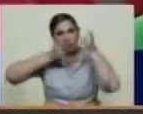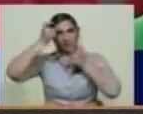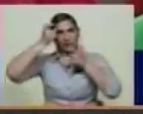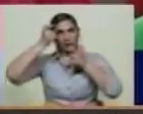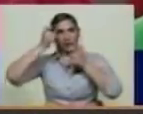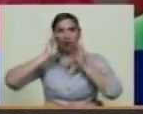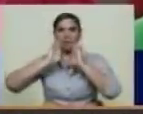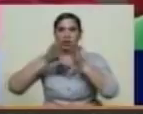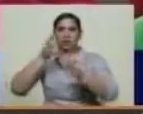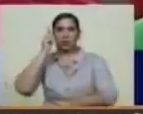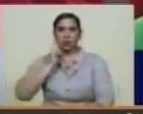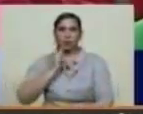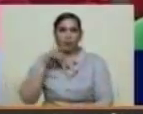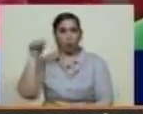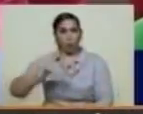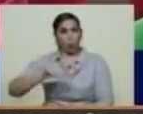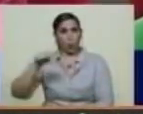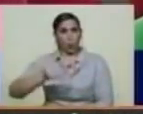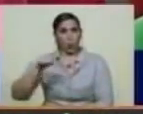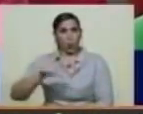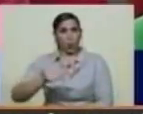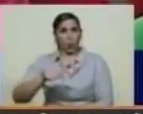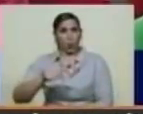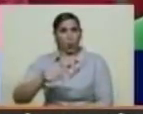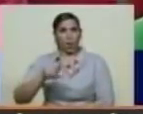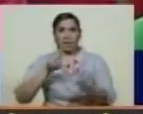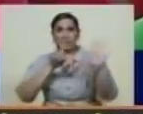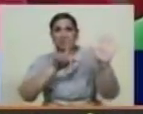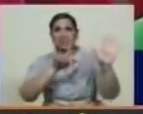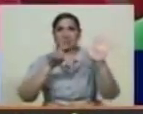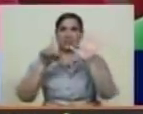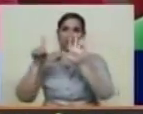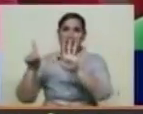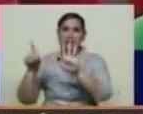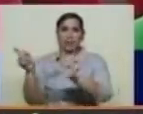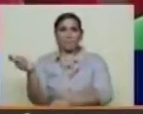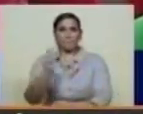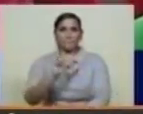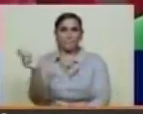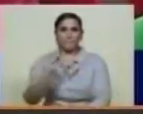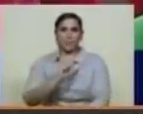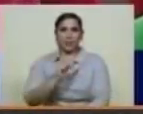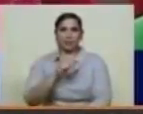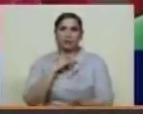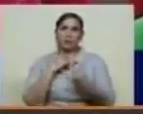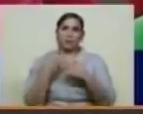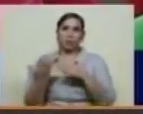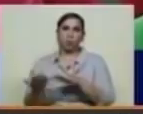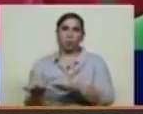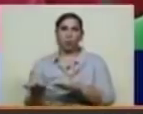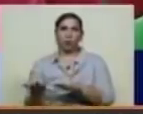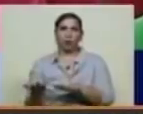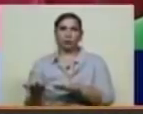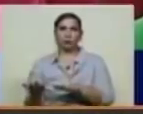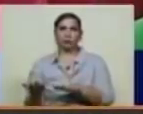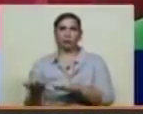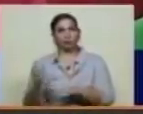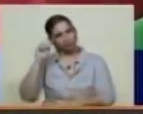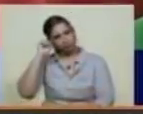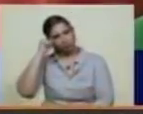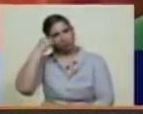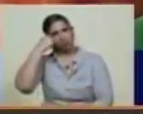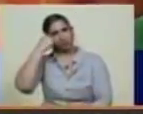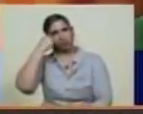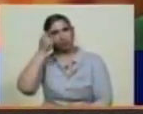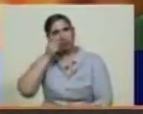Bolívar. Hoy, 66 meses de su partida física. Y recordaba a Héctor cuando un pueblo se juramentó